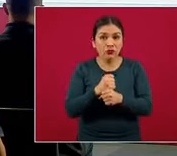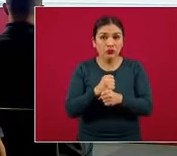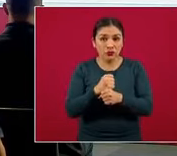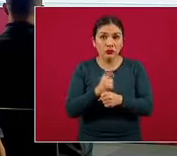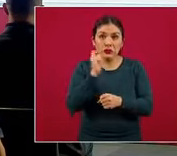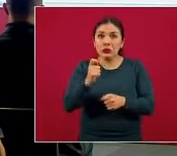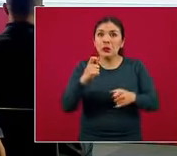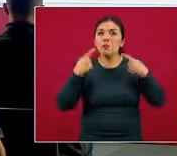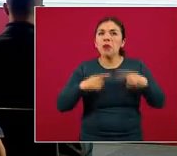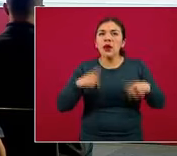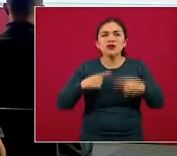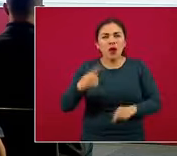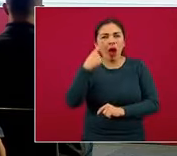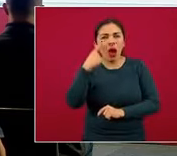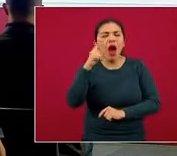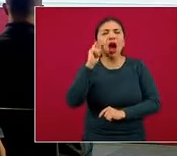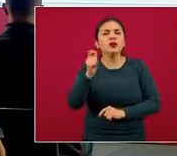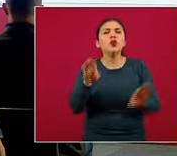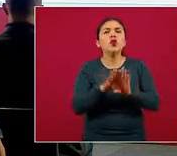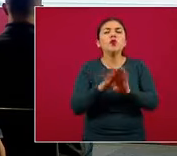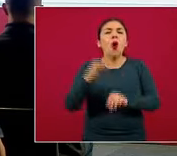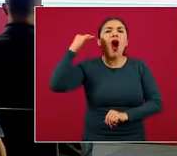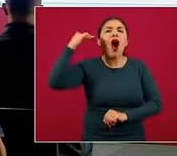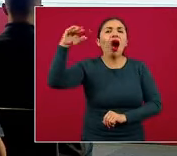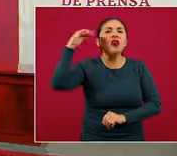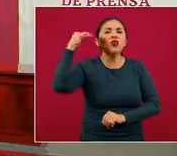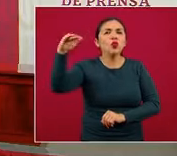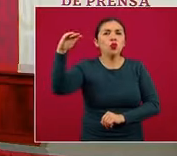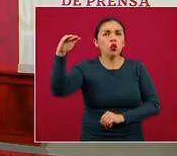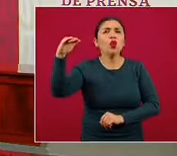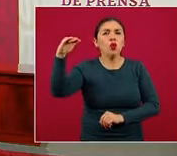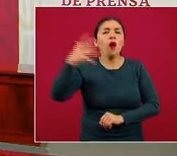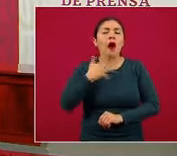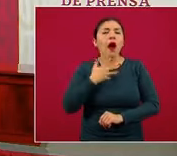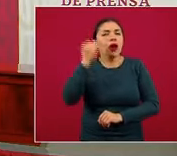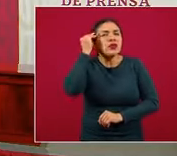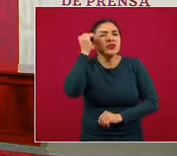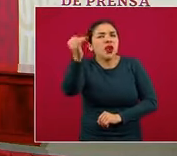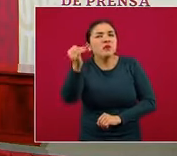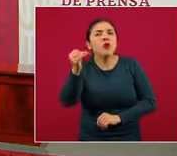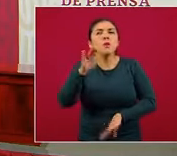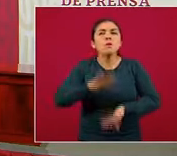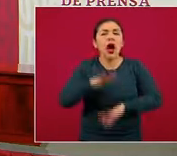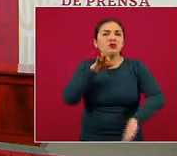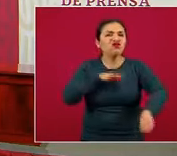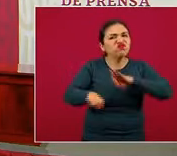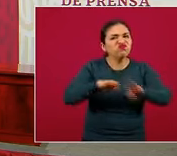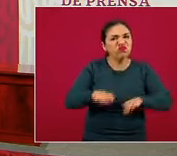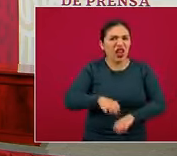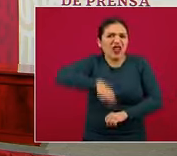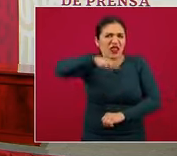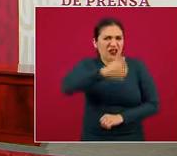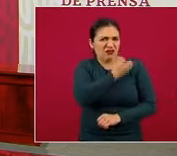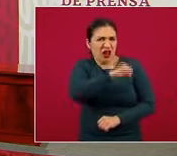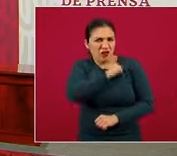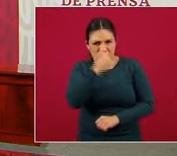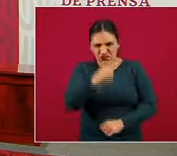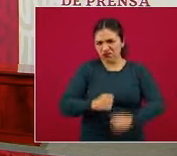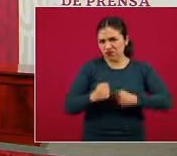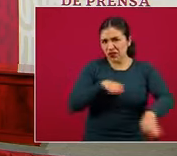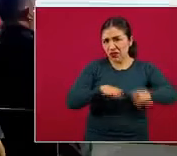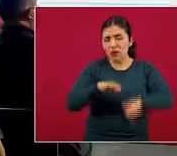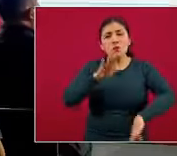decir, la población básicamente adulta y que está en una temporalidad laboral, la mayoría de ellos, pues